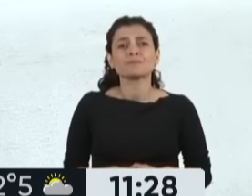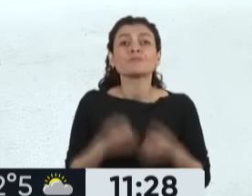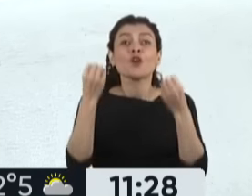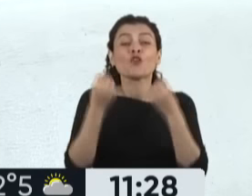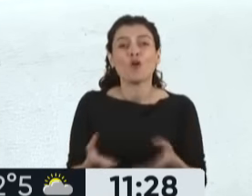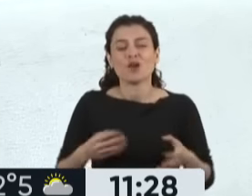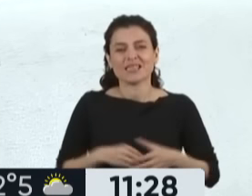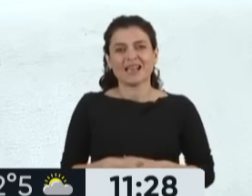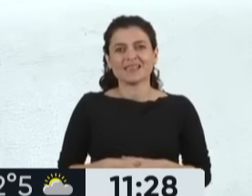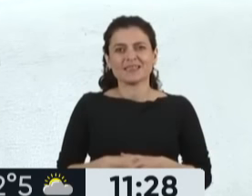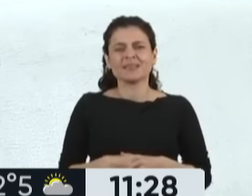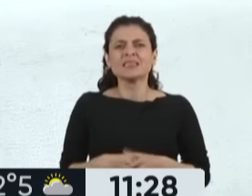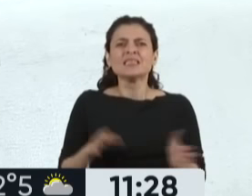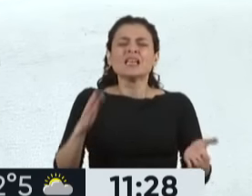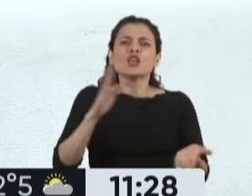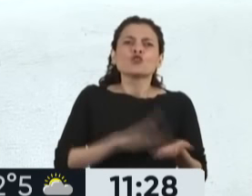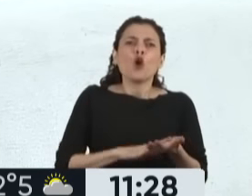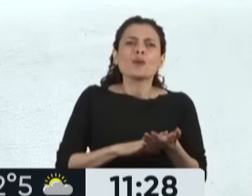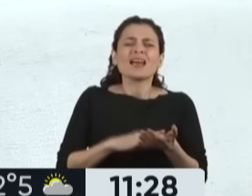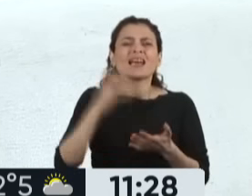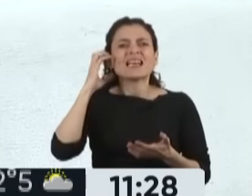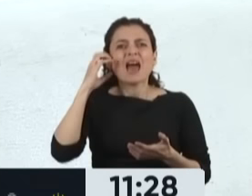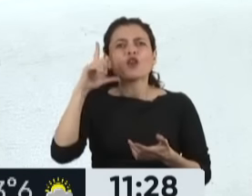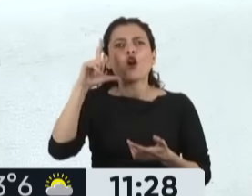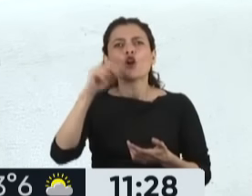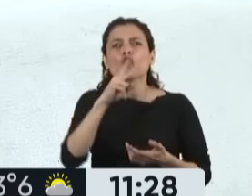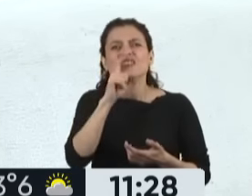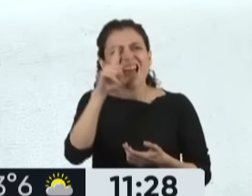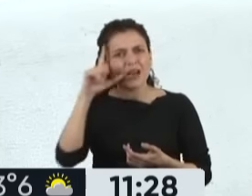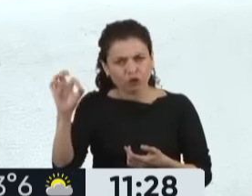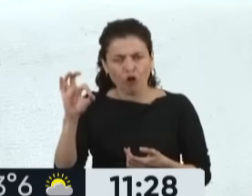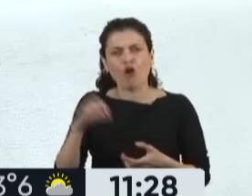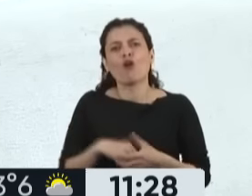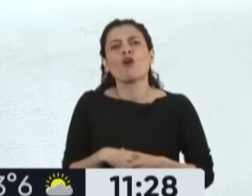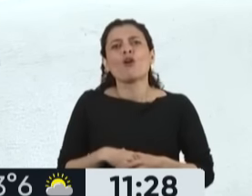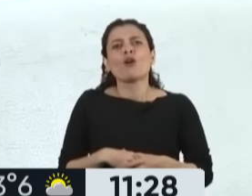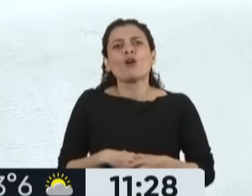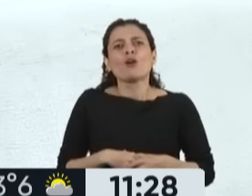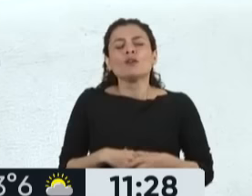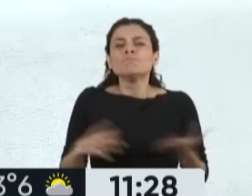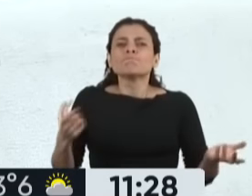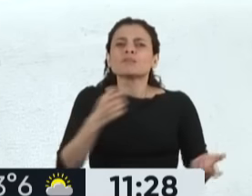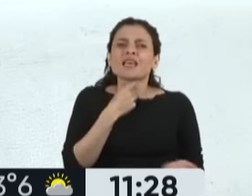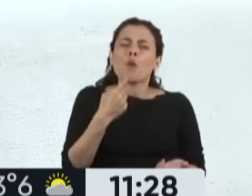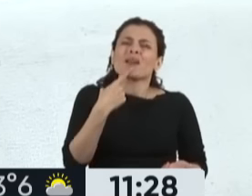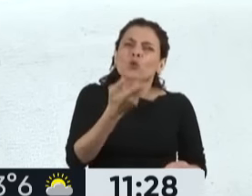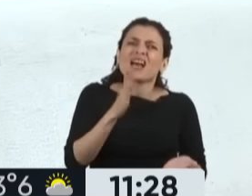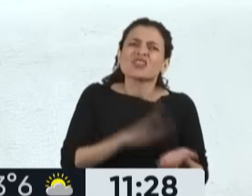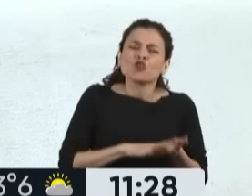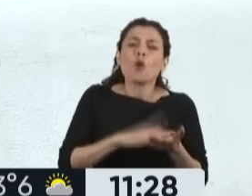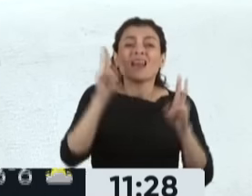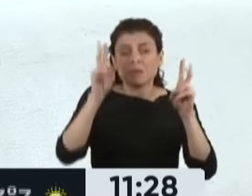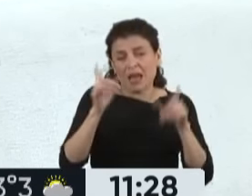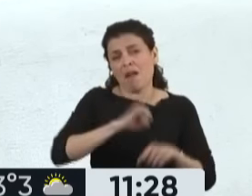Manuel? Para Concierto, El Litoral y Fénix Buenos Aires, quería consultarte con respecto a los datos de la